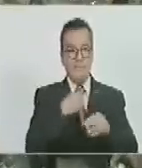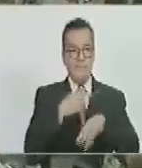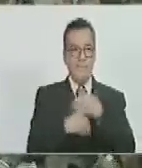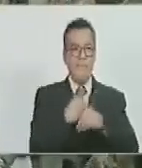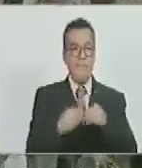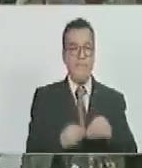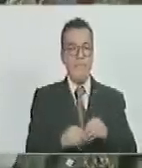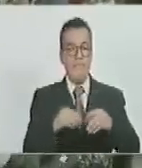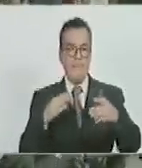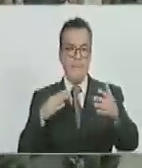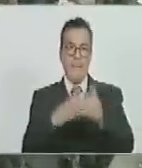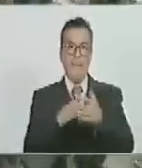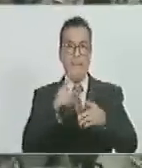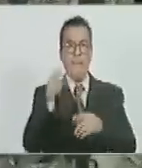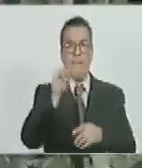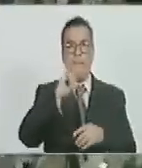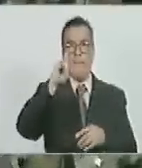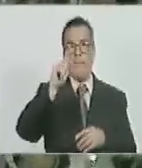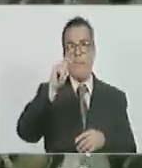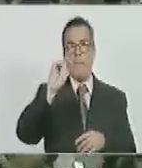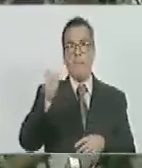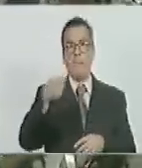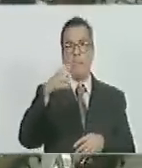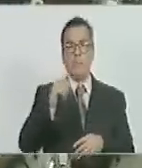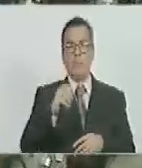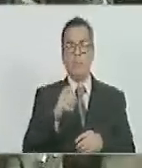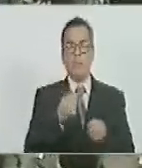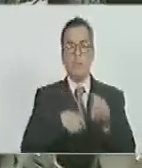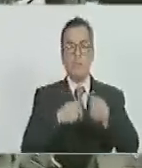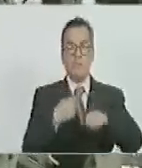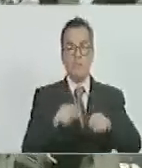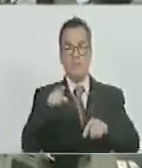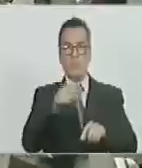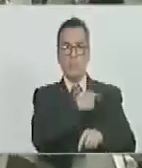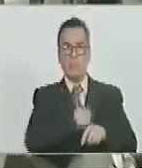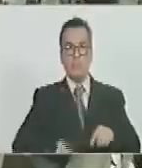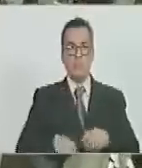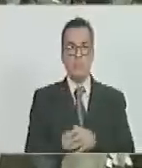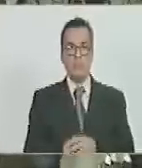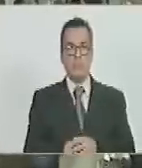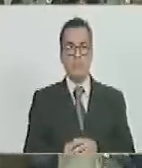en contra de ciclo. Por eso, presidente,